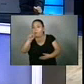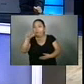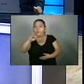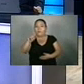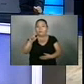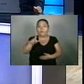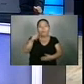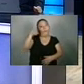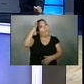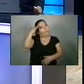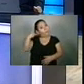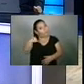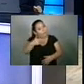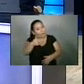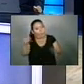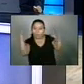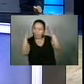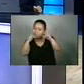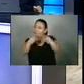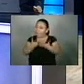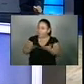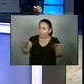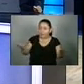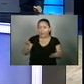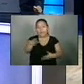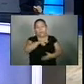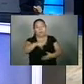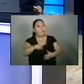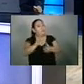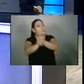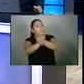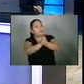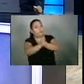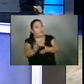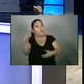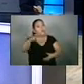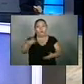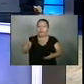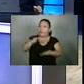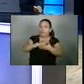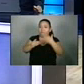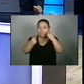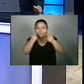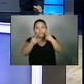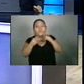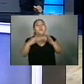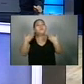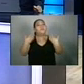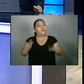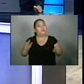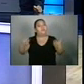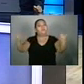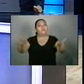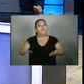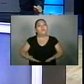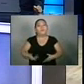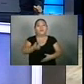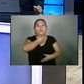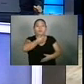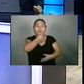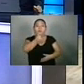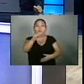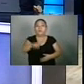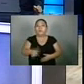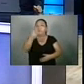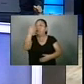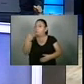noches. Buenas noches Néstor, buenas noches amigos televidentes. Qué gusto que nos acompañen, bienvenidos. Vamos con las noticias más importantes de